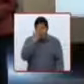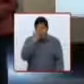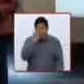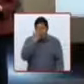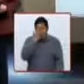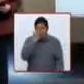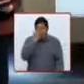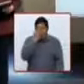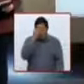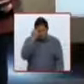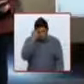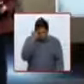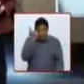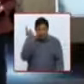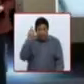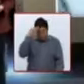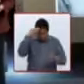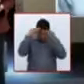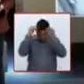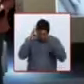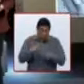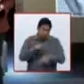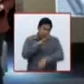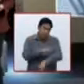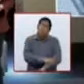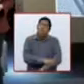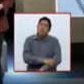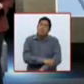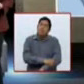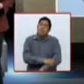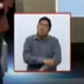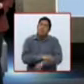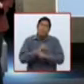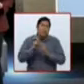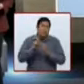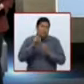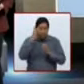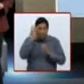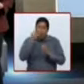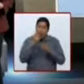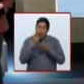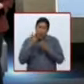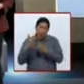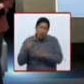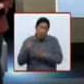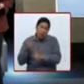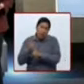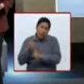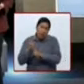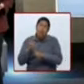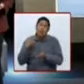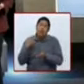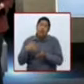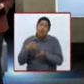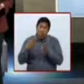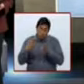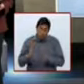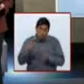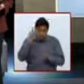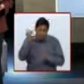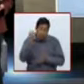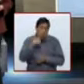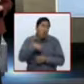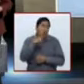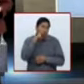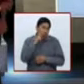Para que entendamos un poco más, este profesor ha sido aprehendido por la policía después de la denuncia que hicieron sus propios estudiantes por